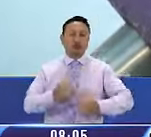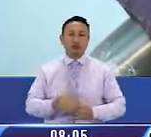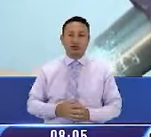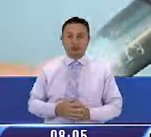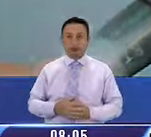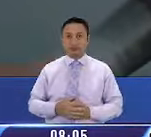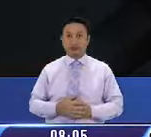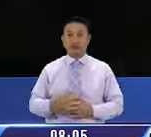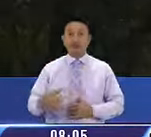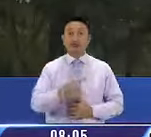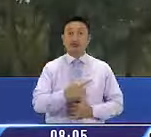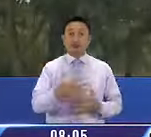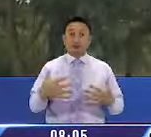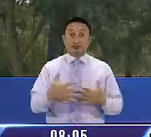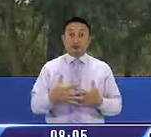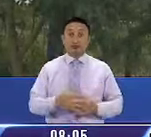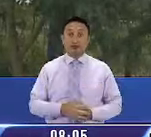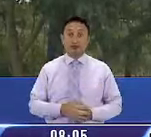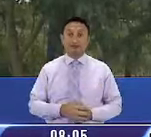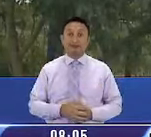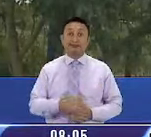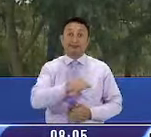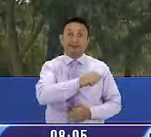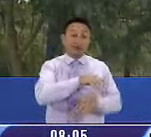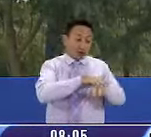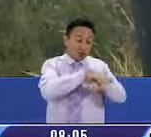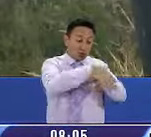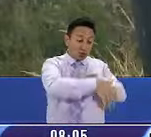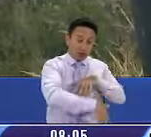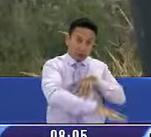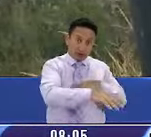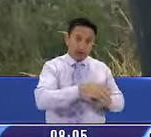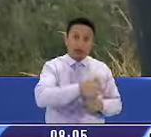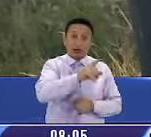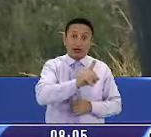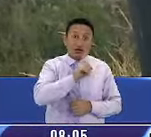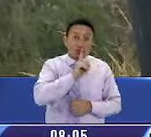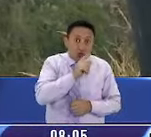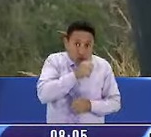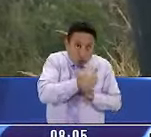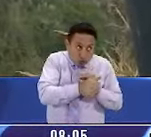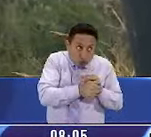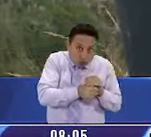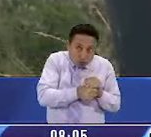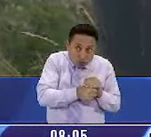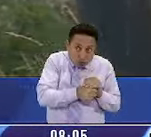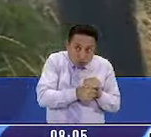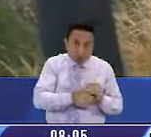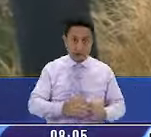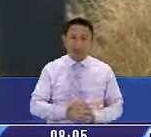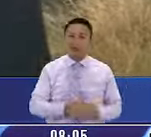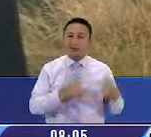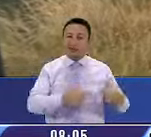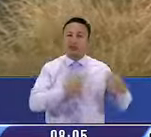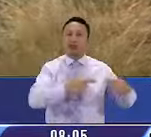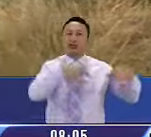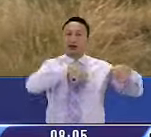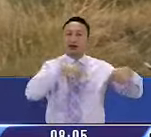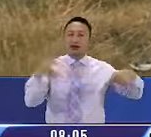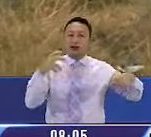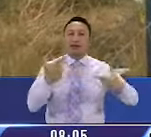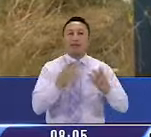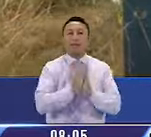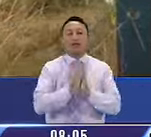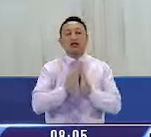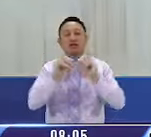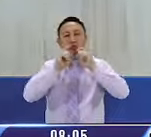tipo de miedos. La quebrada es otro de los factores, pues los zampones se esconden entre los matorrales. Constantemente se escuchan los pedidos